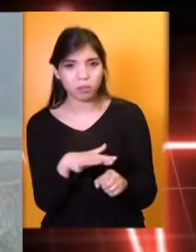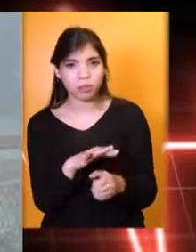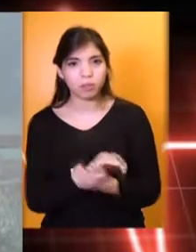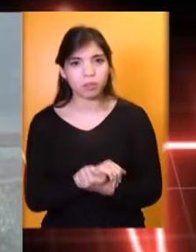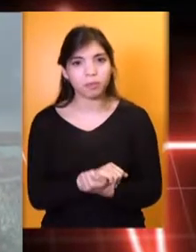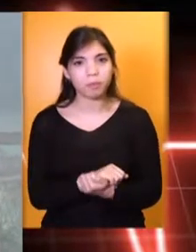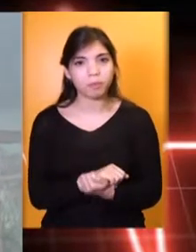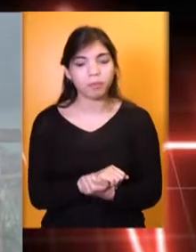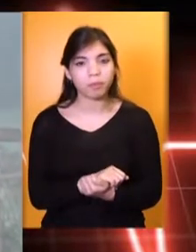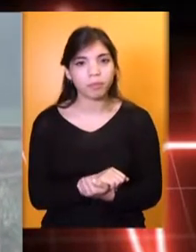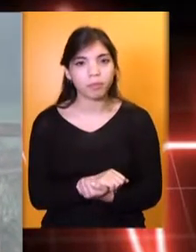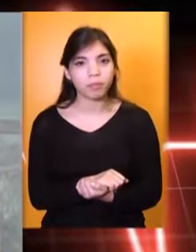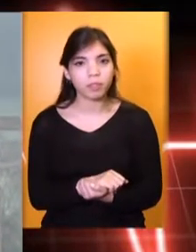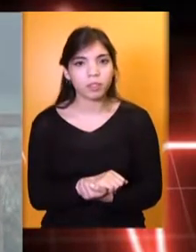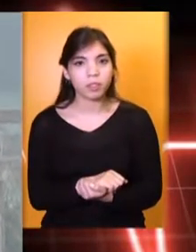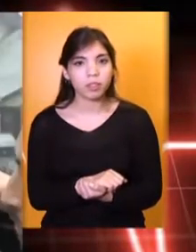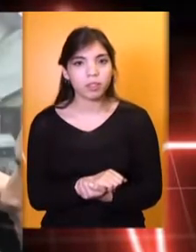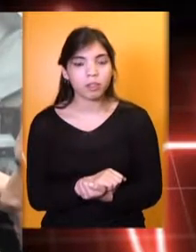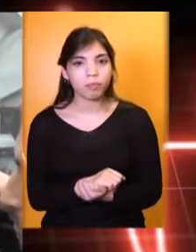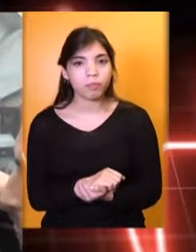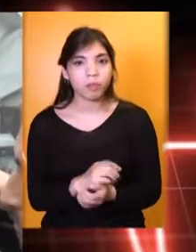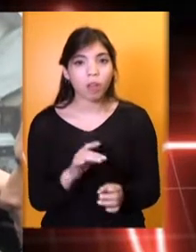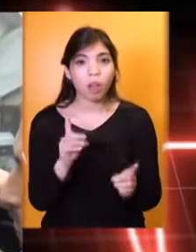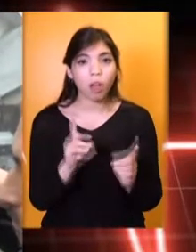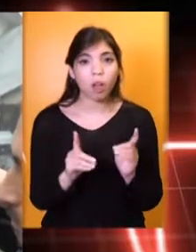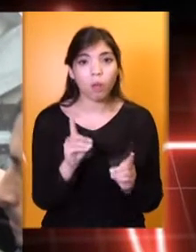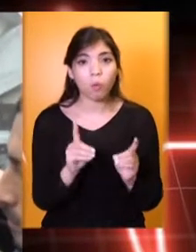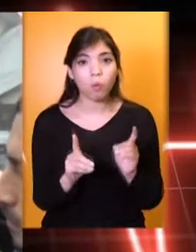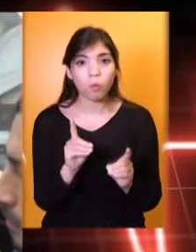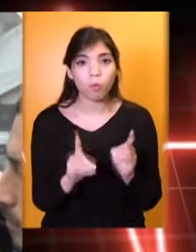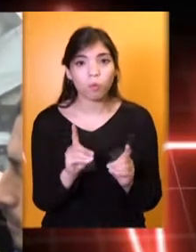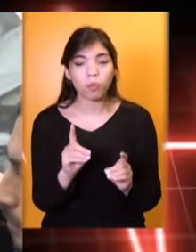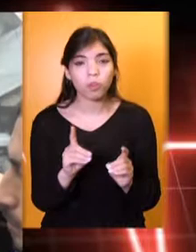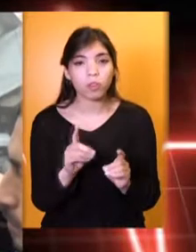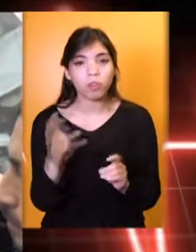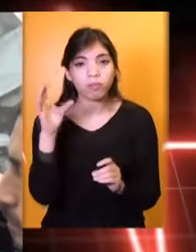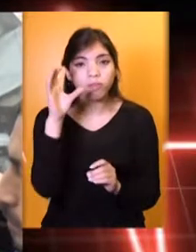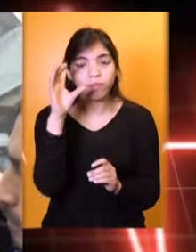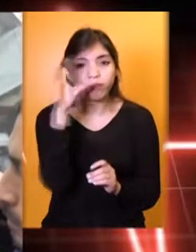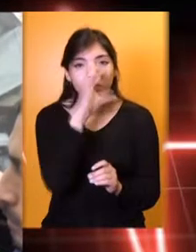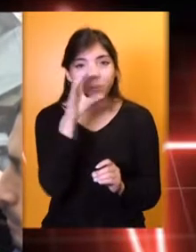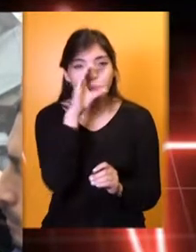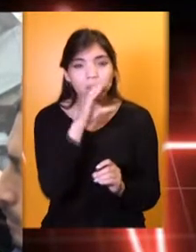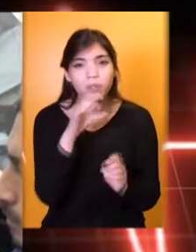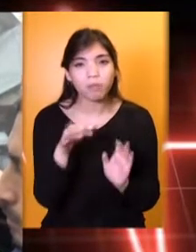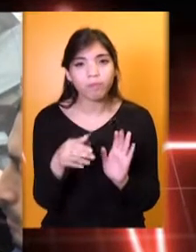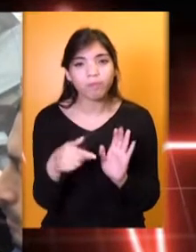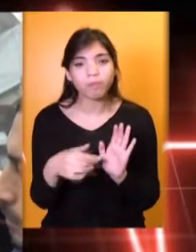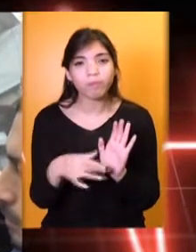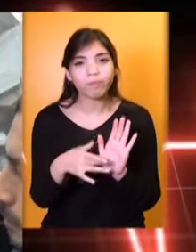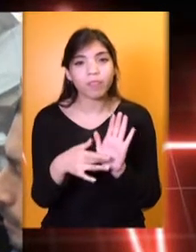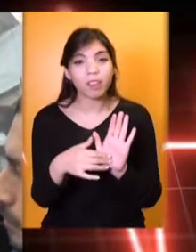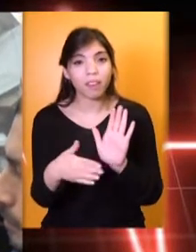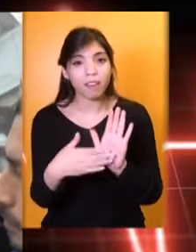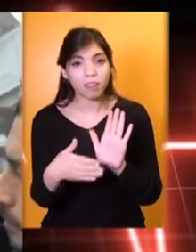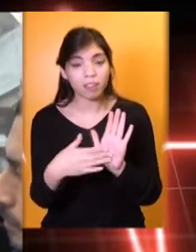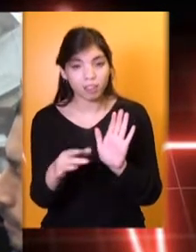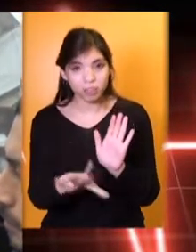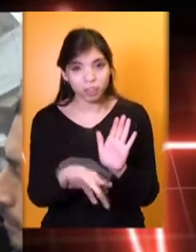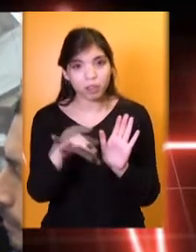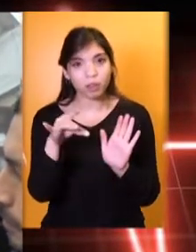hechos. Levantaron alguna evidencia que se fueron a encontrar en el lugar, sin embargo,